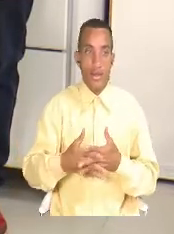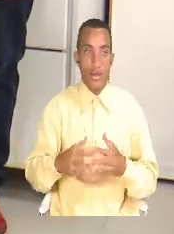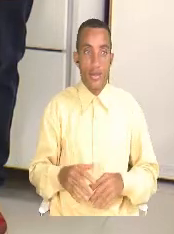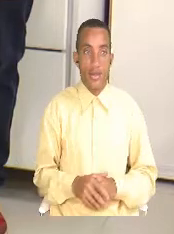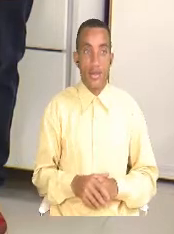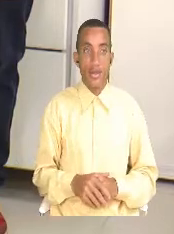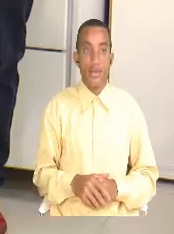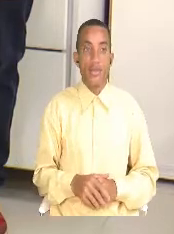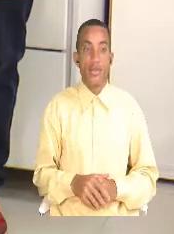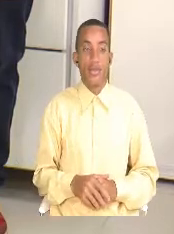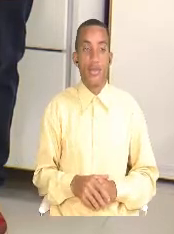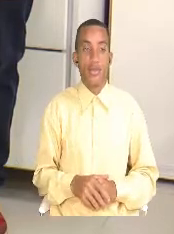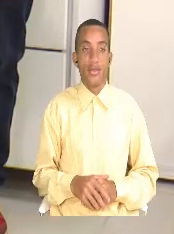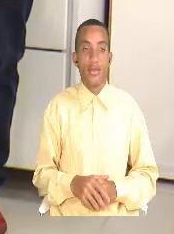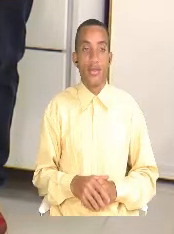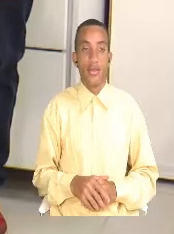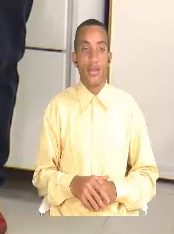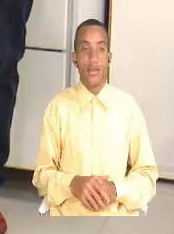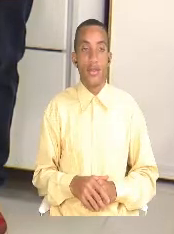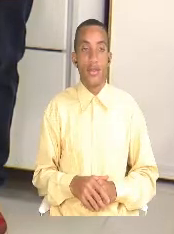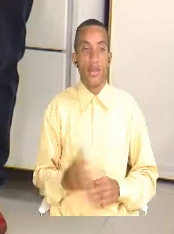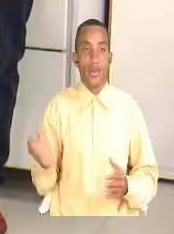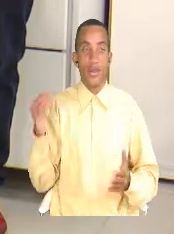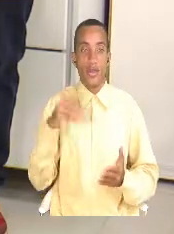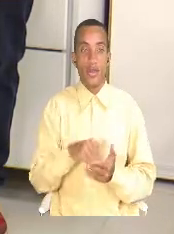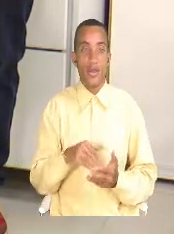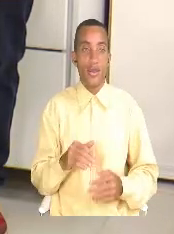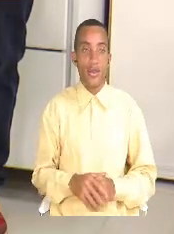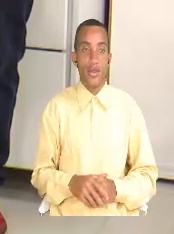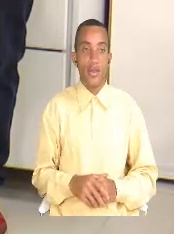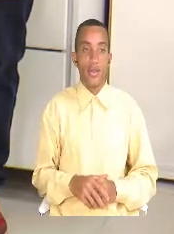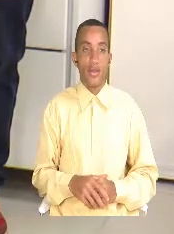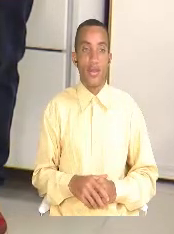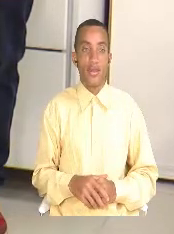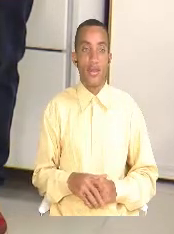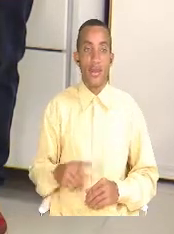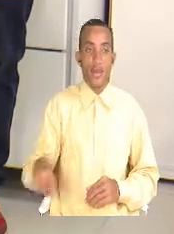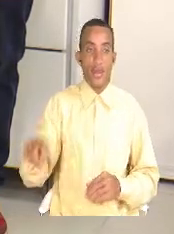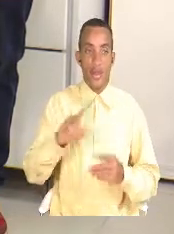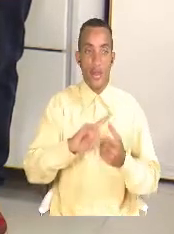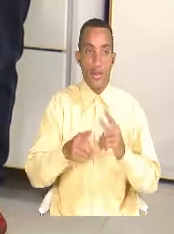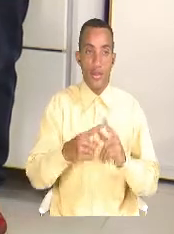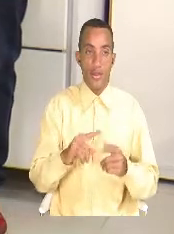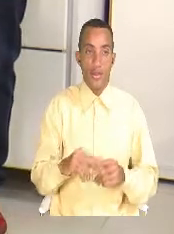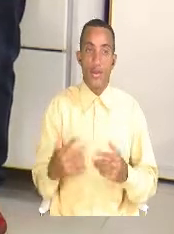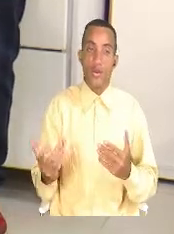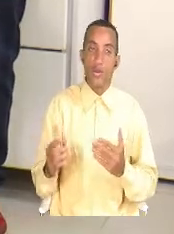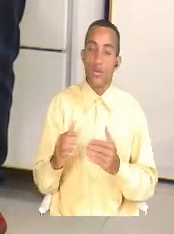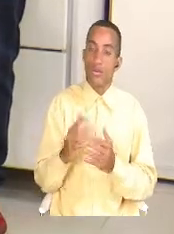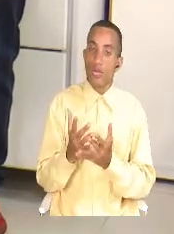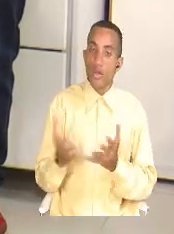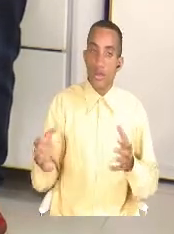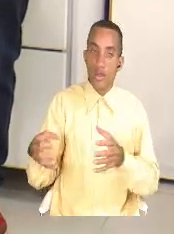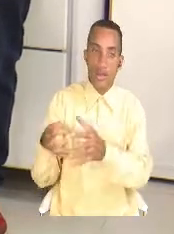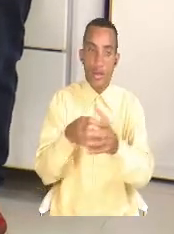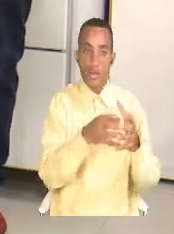cantidad. Ponemos por acá. Y no sé si nuestros amigos nos comentan qué otras